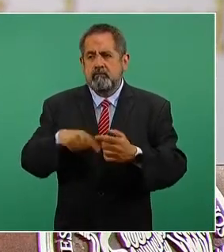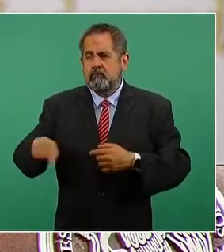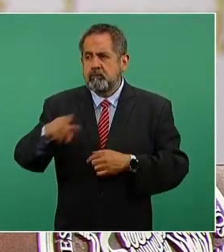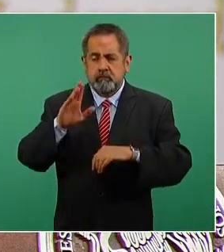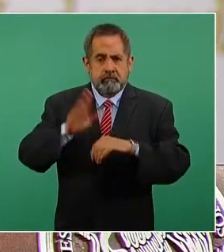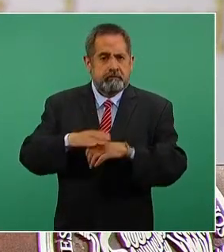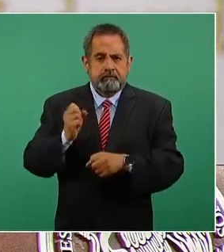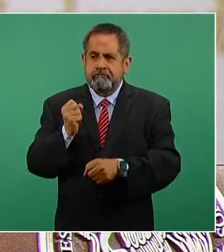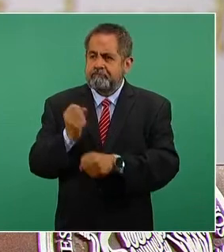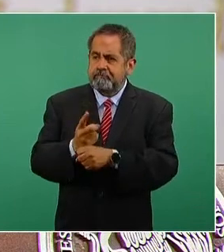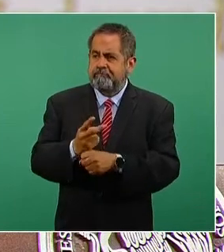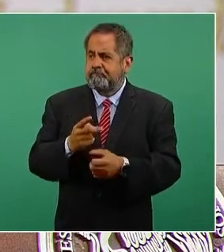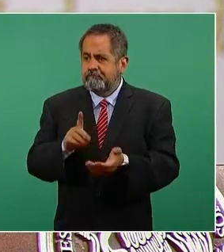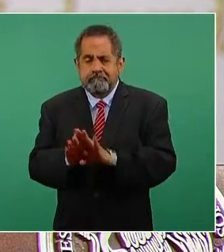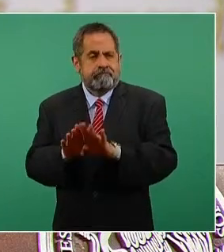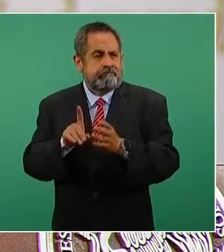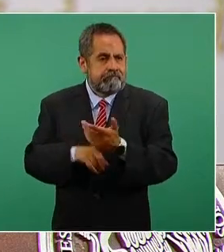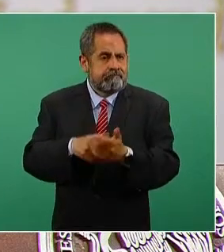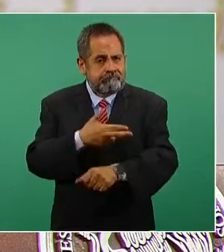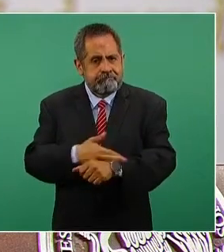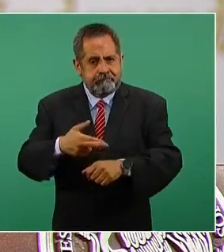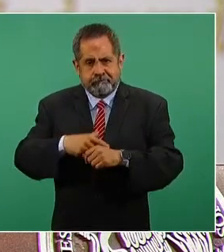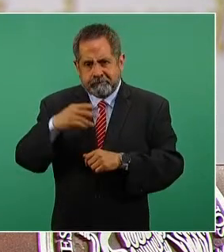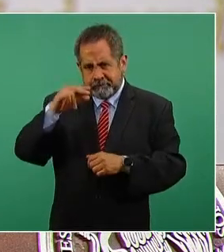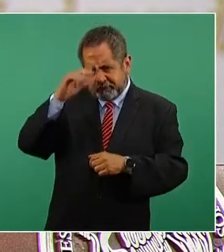inteligentes y oportunas.